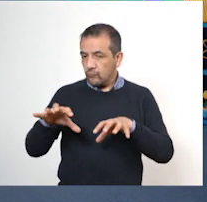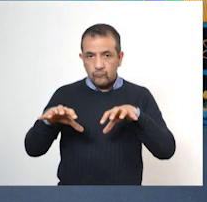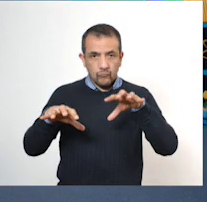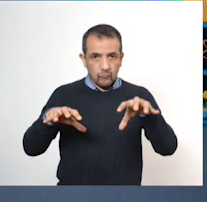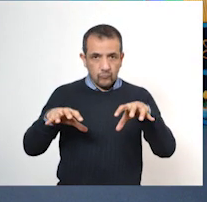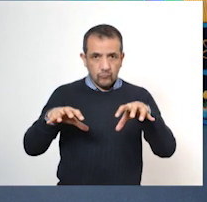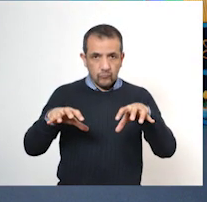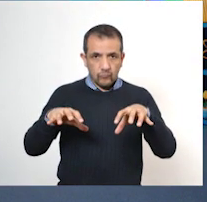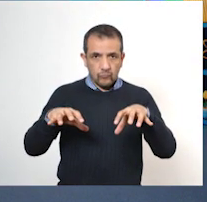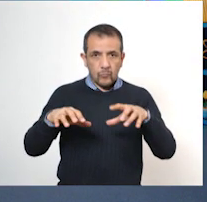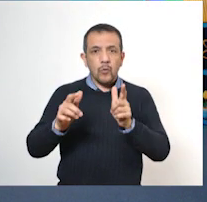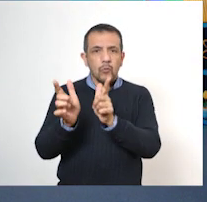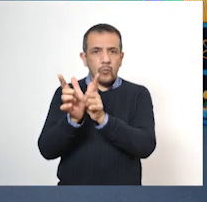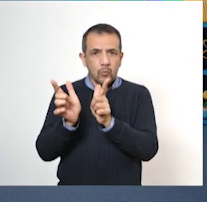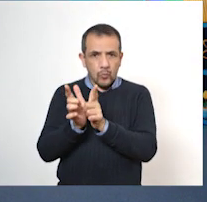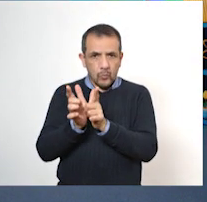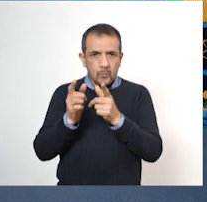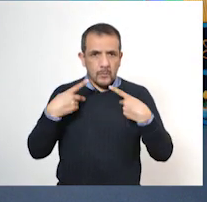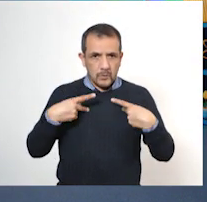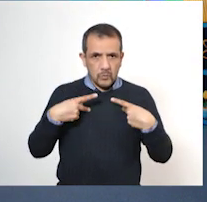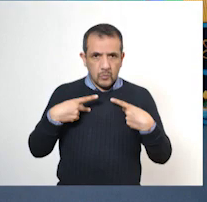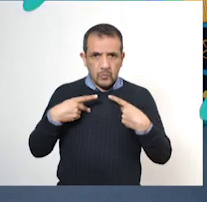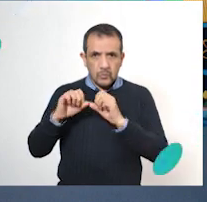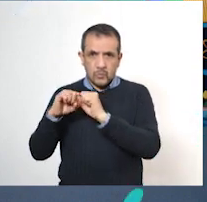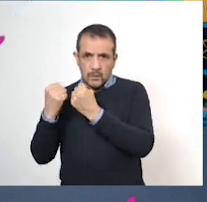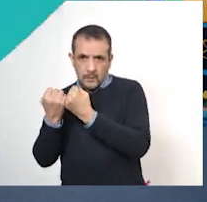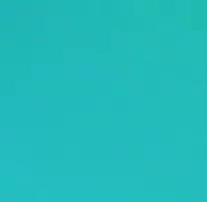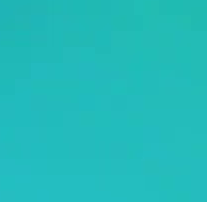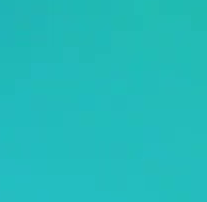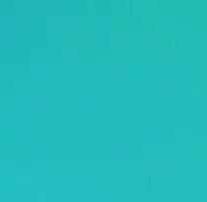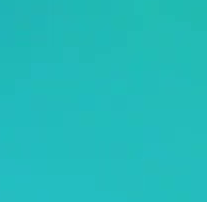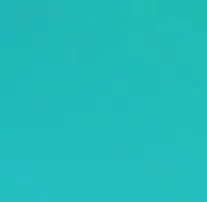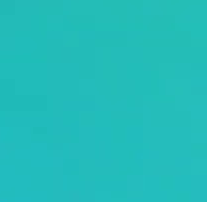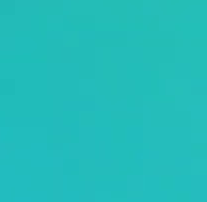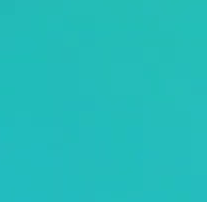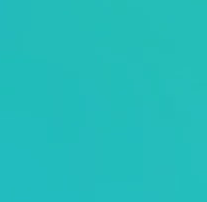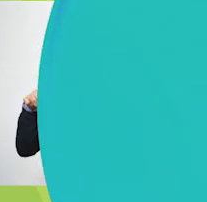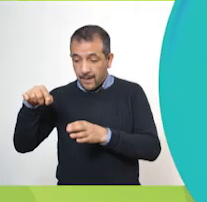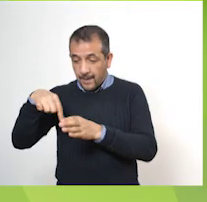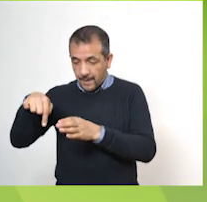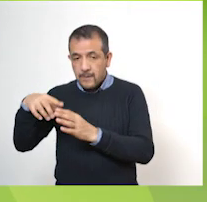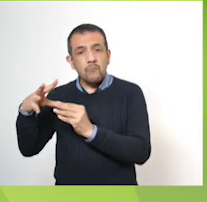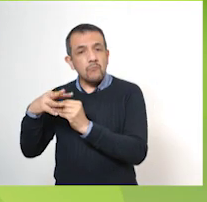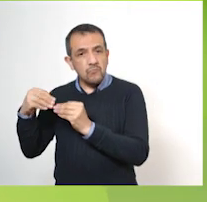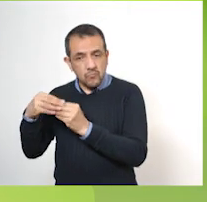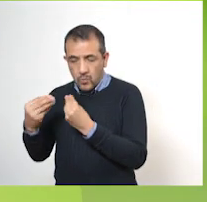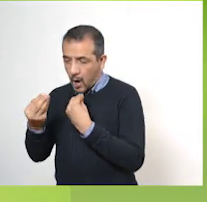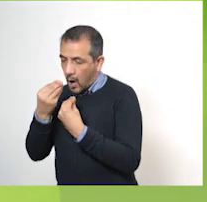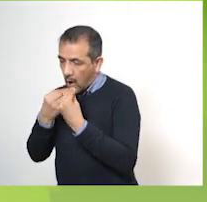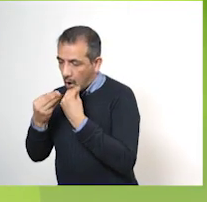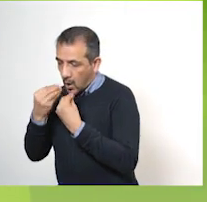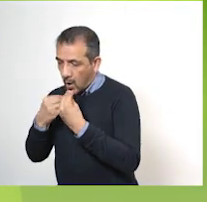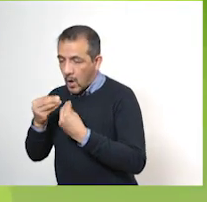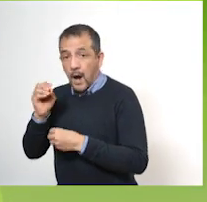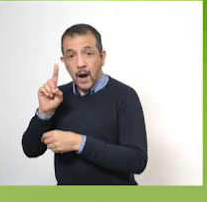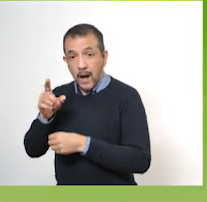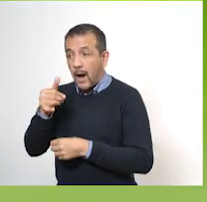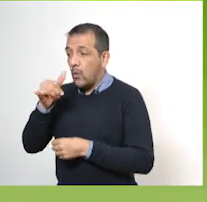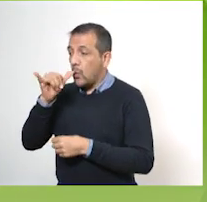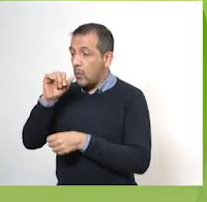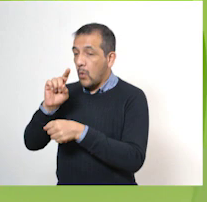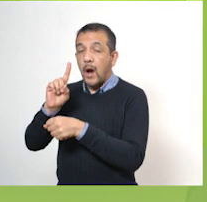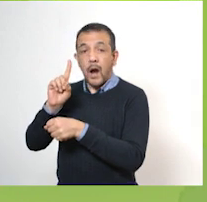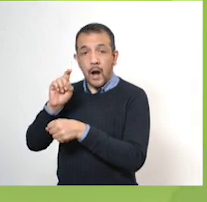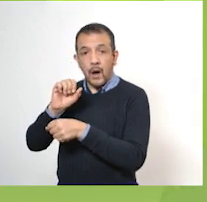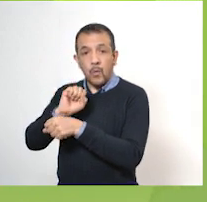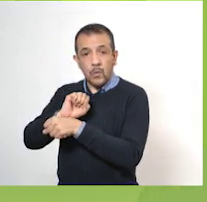de personas o sociedades. El grupo A, la sociedad que consume frutas y verduras, toma